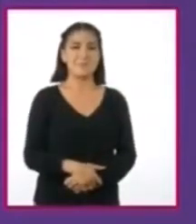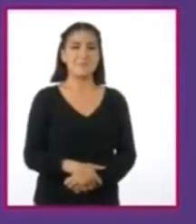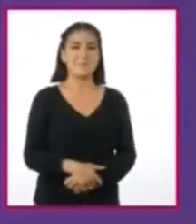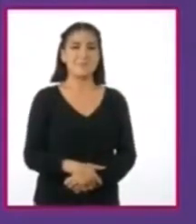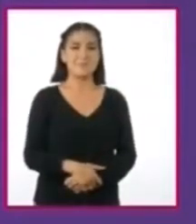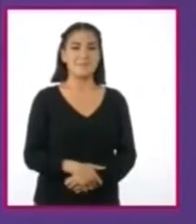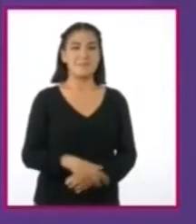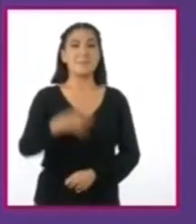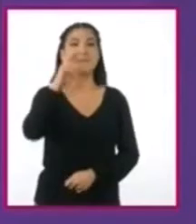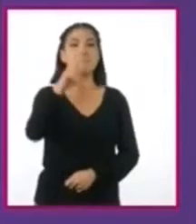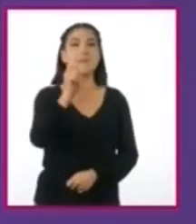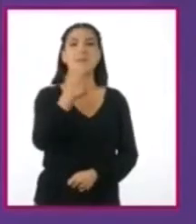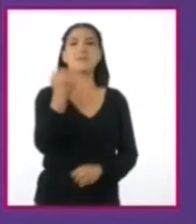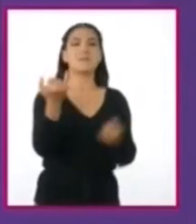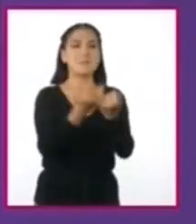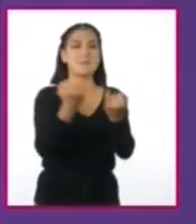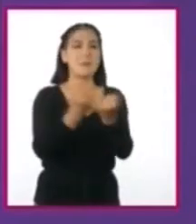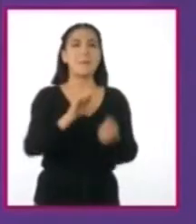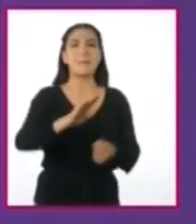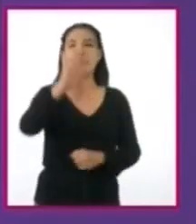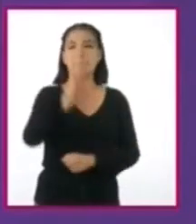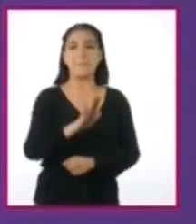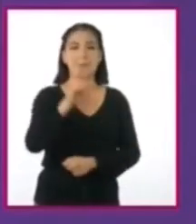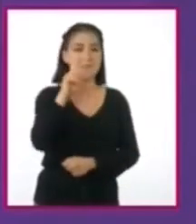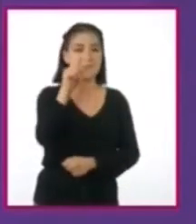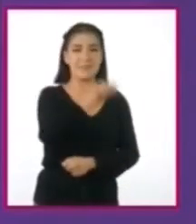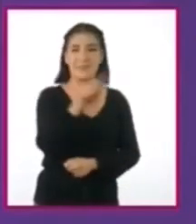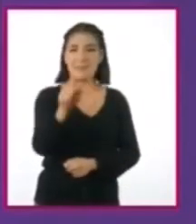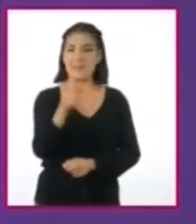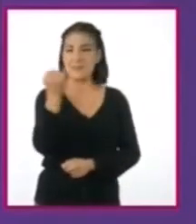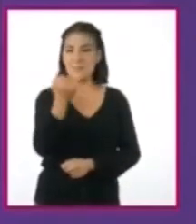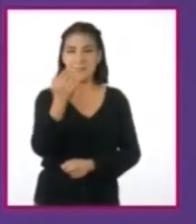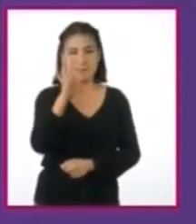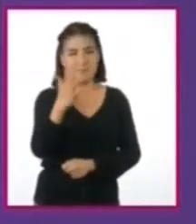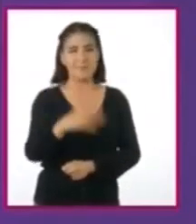para que este sea como parte del grande.